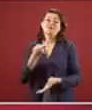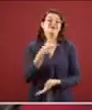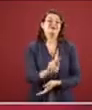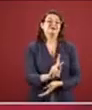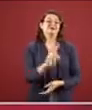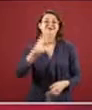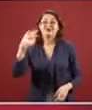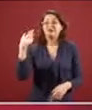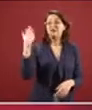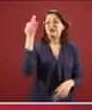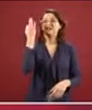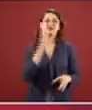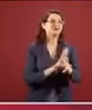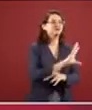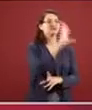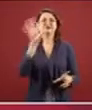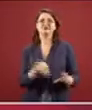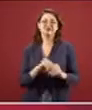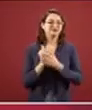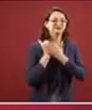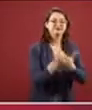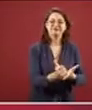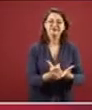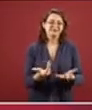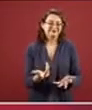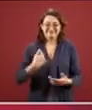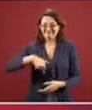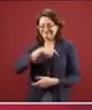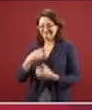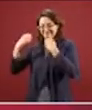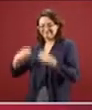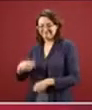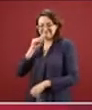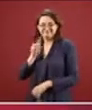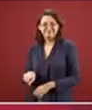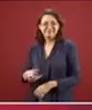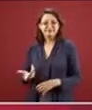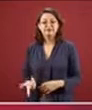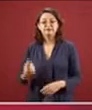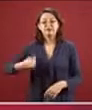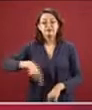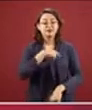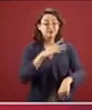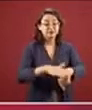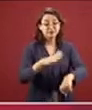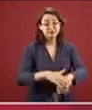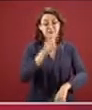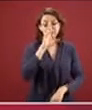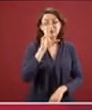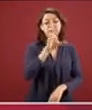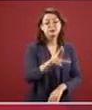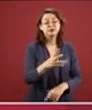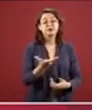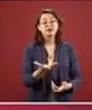compromisos también. Y lo que les estamos recomendando es que apliquen una